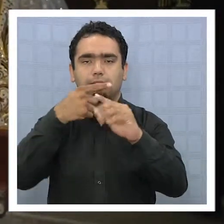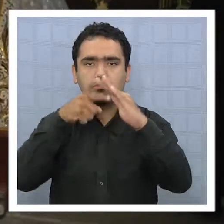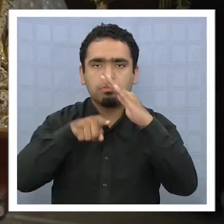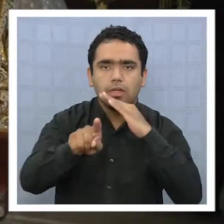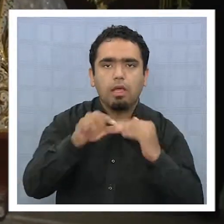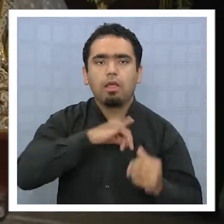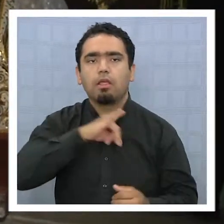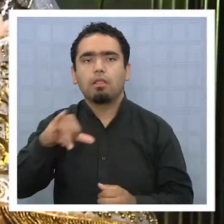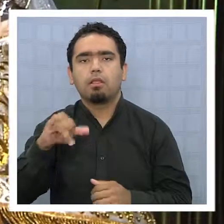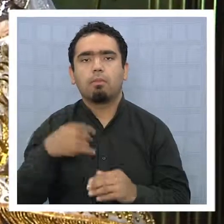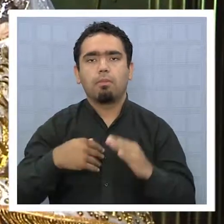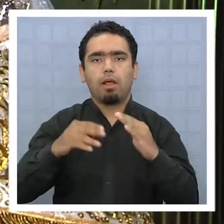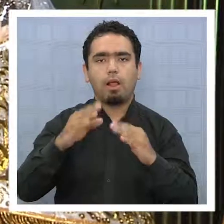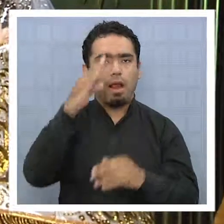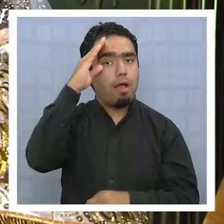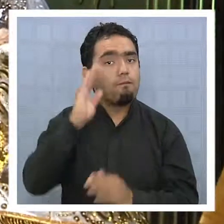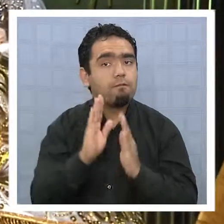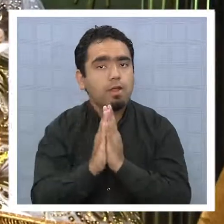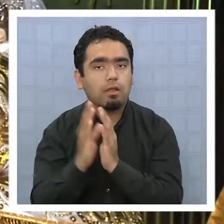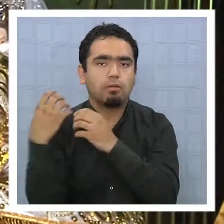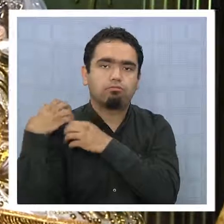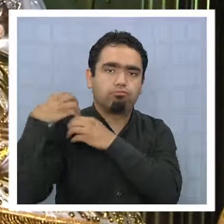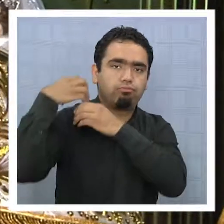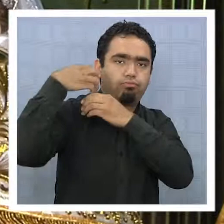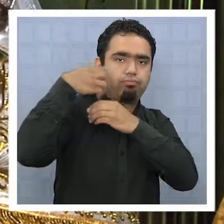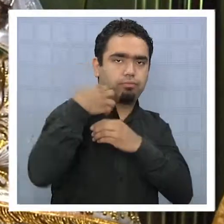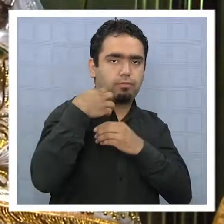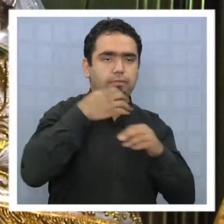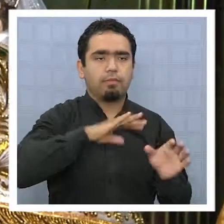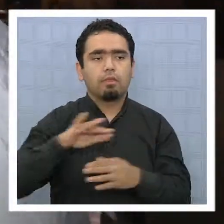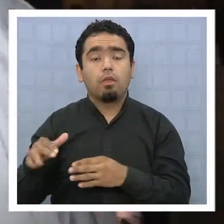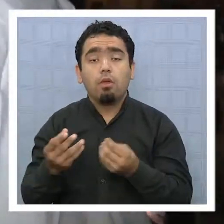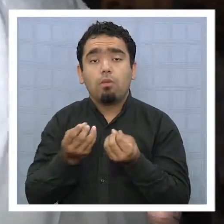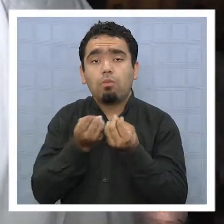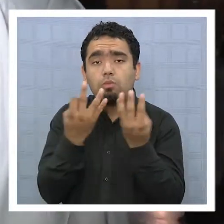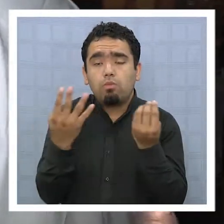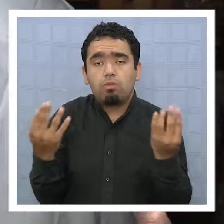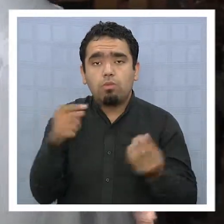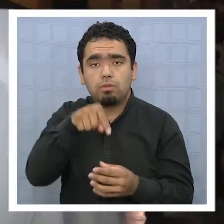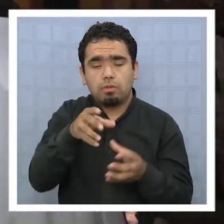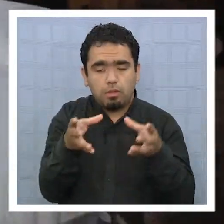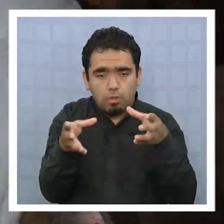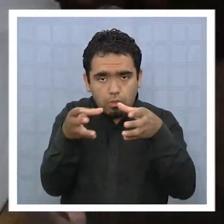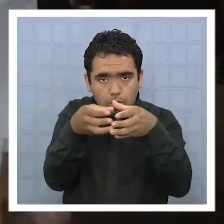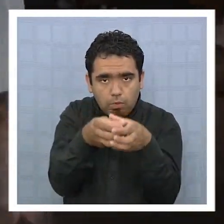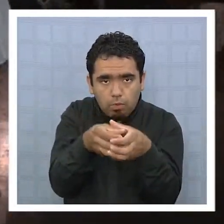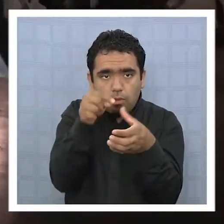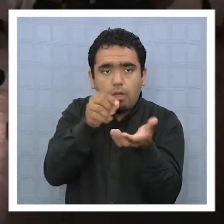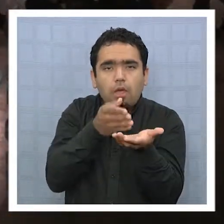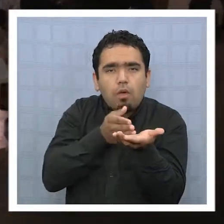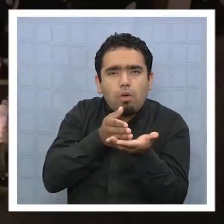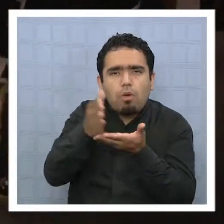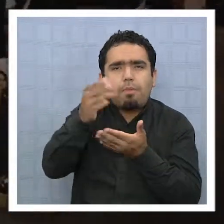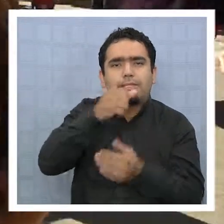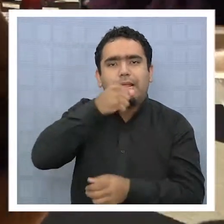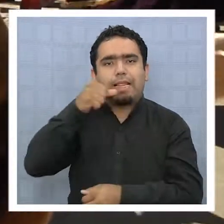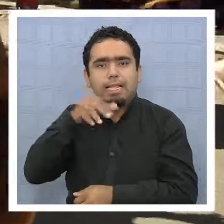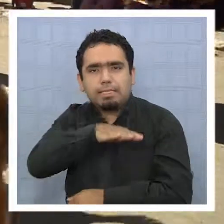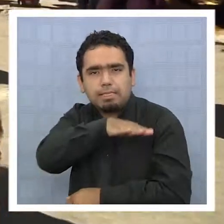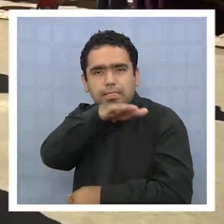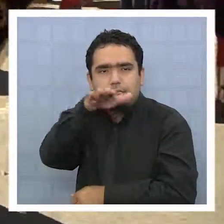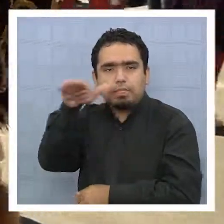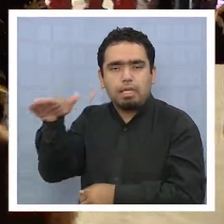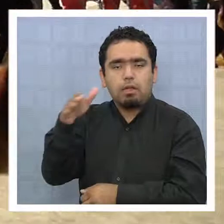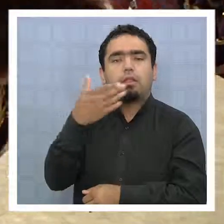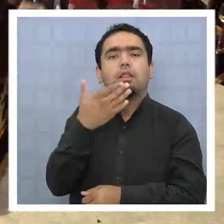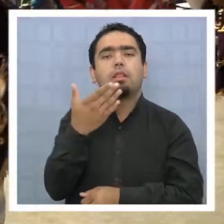de la Virgen en las procesiones. Así como muchas, una cofradía que tuvo sus inicios en las oficinas salitreras es